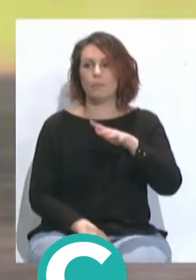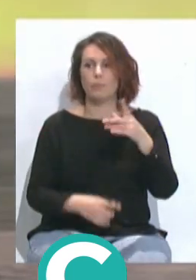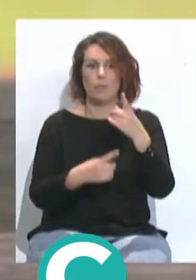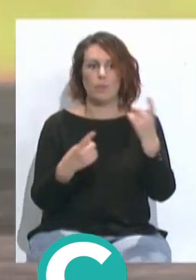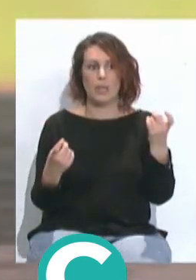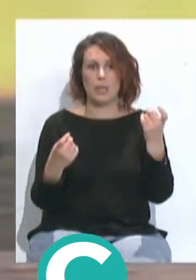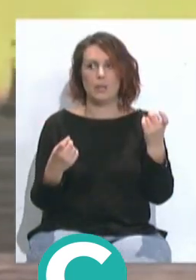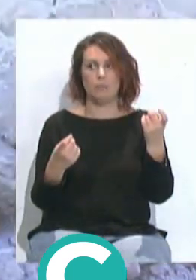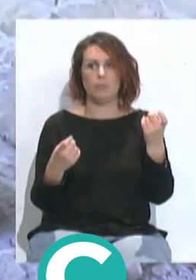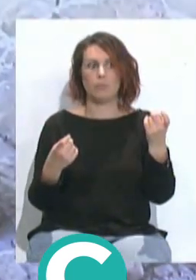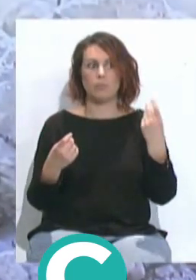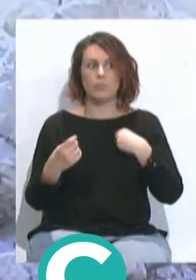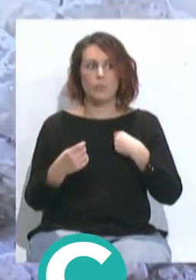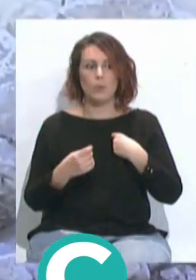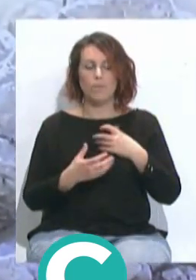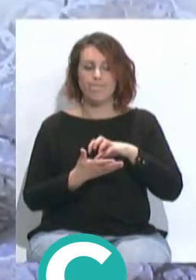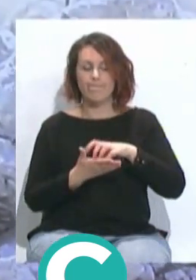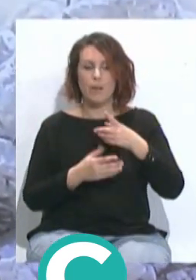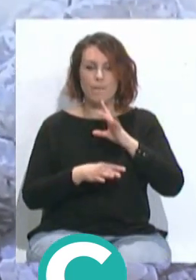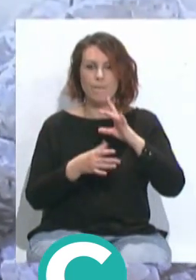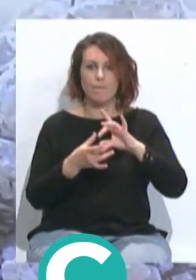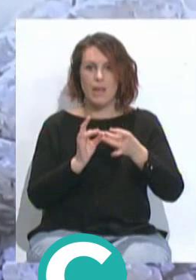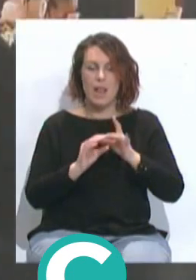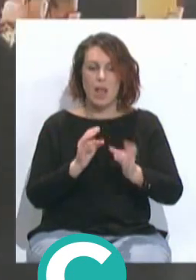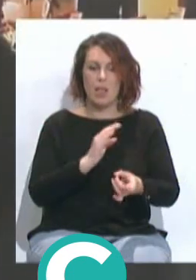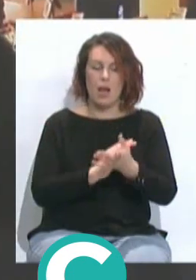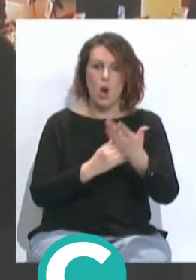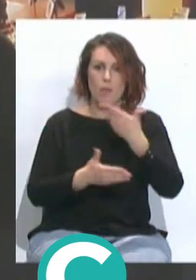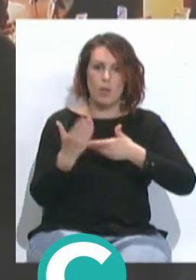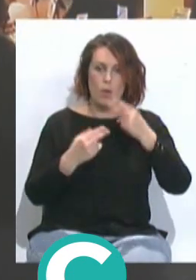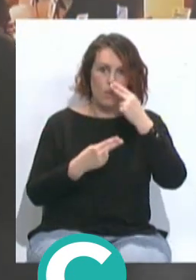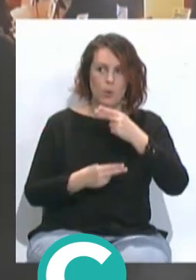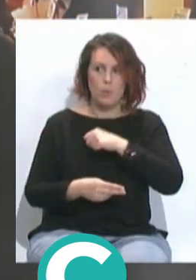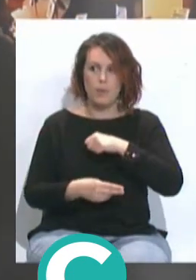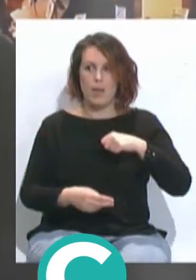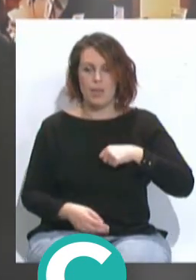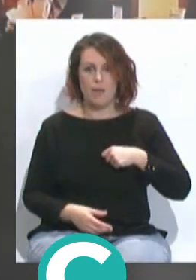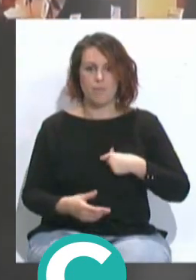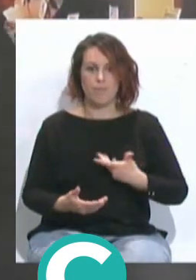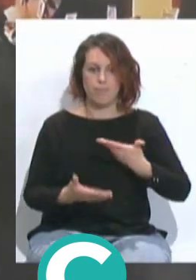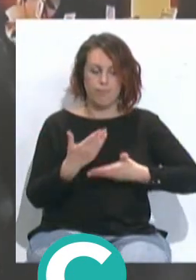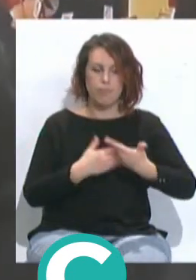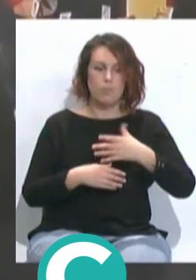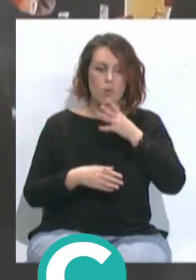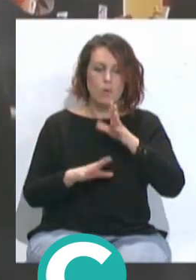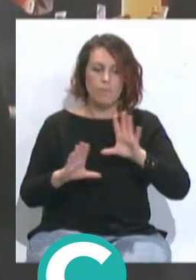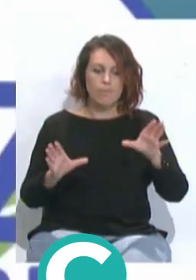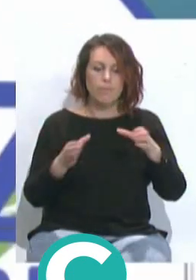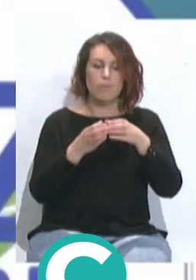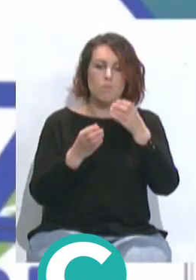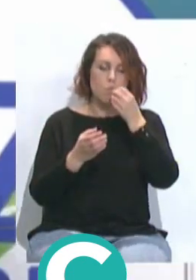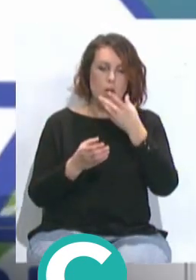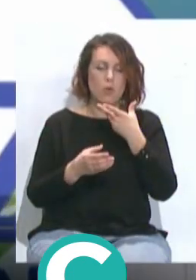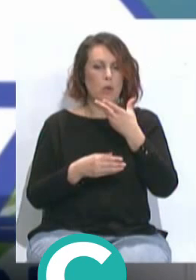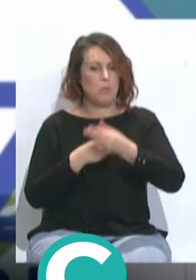necesario y en esa inquietud nace esta feria y esta colaboración público-privada de que era el momento de aglutinar todo lo bueno y lo bien que se hace en nuestra